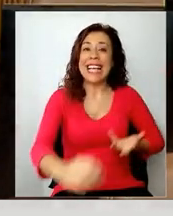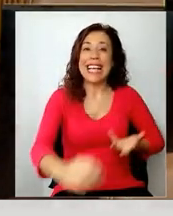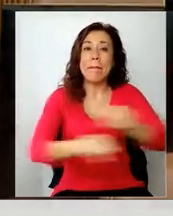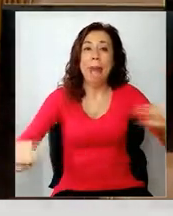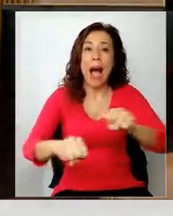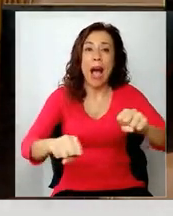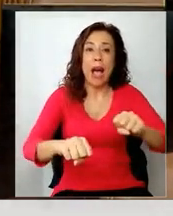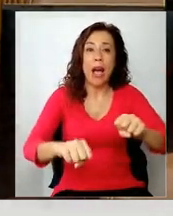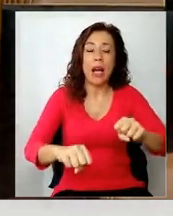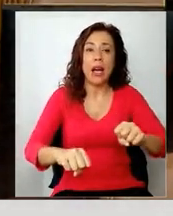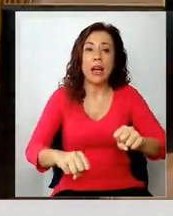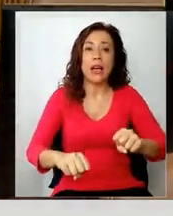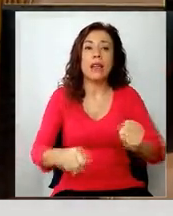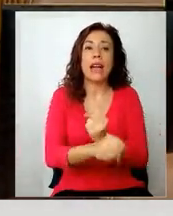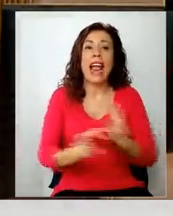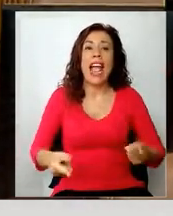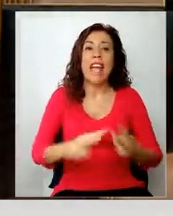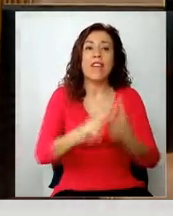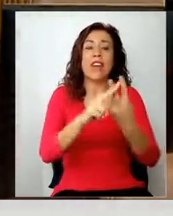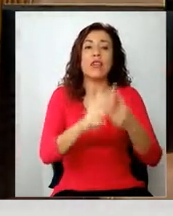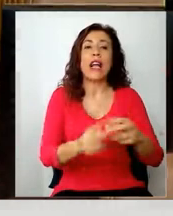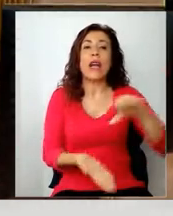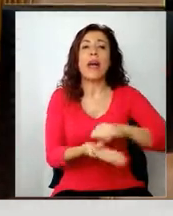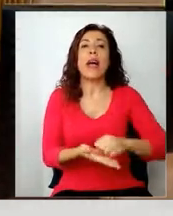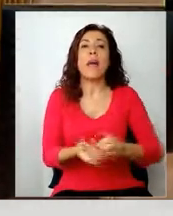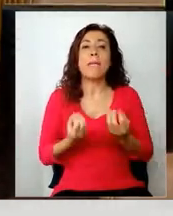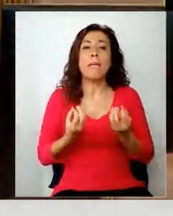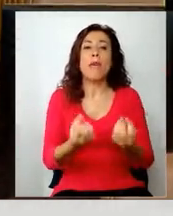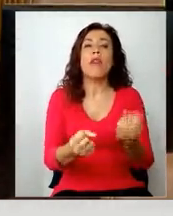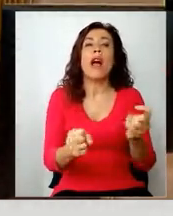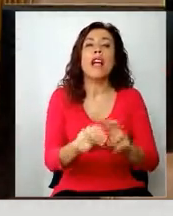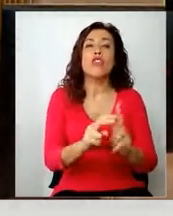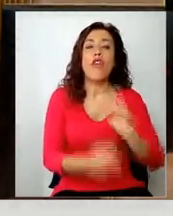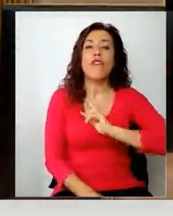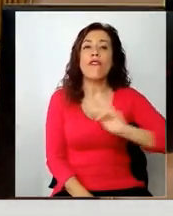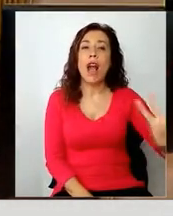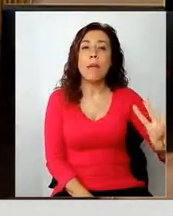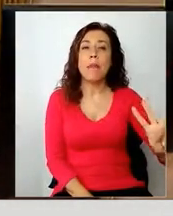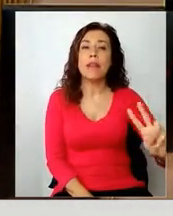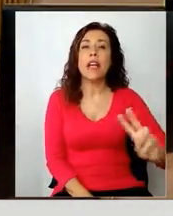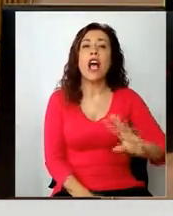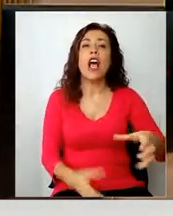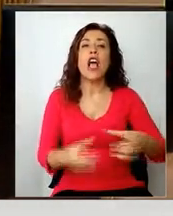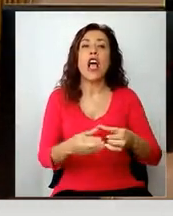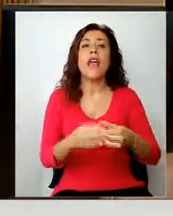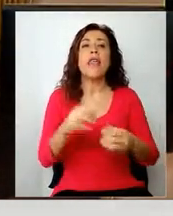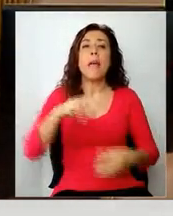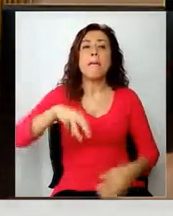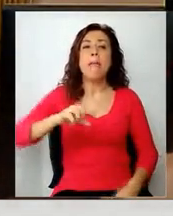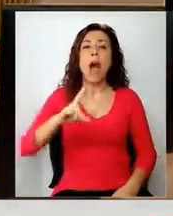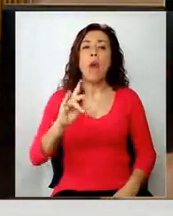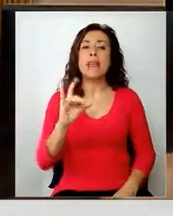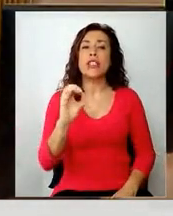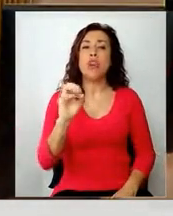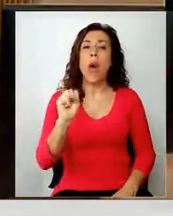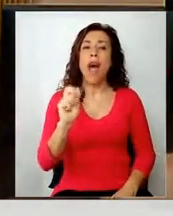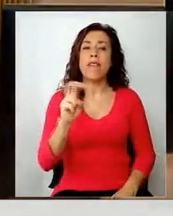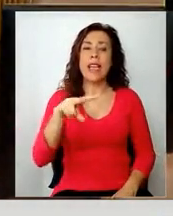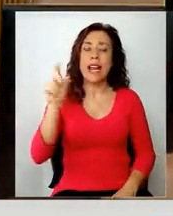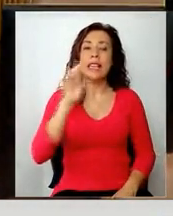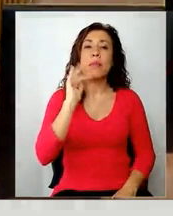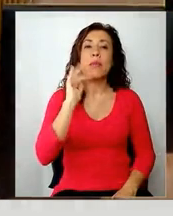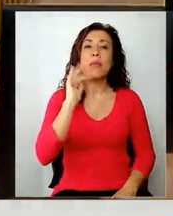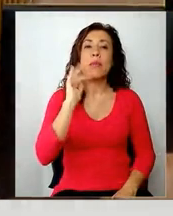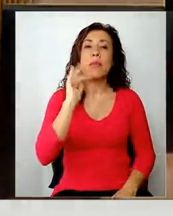a infraestructura capitalista Sabotaje efectuado en Valparaíso por el comando Mauricio Arenas bejas en biobío por el comando las